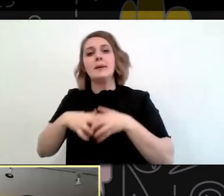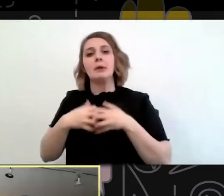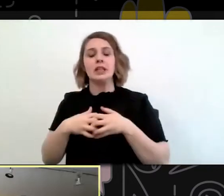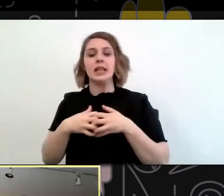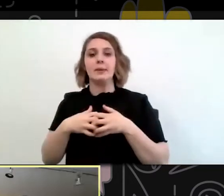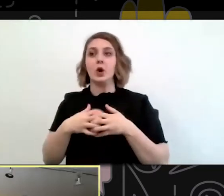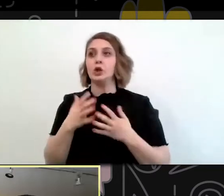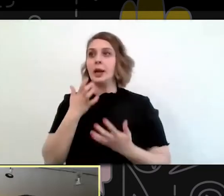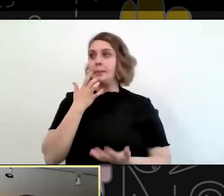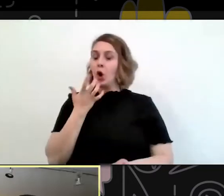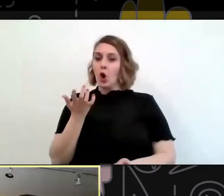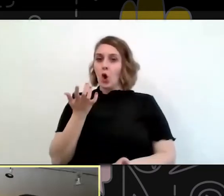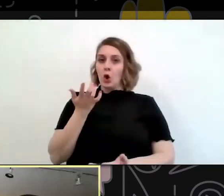de